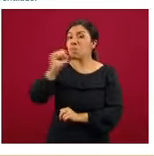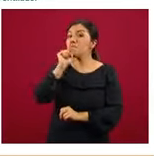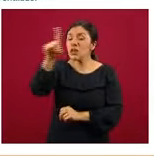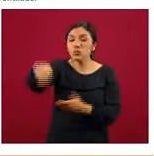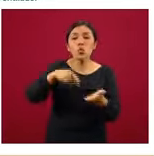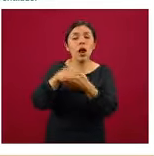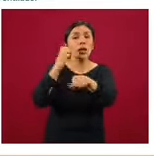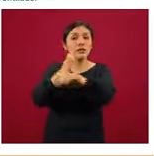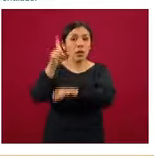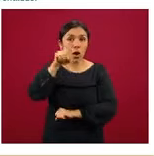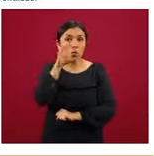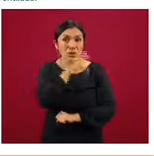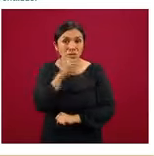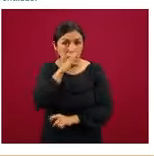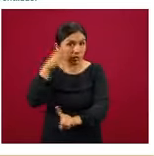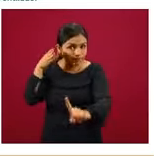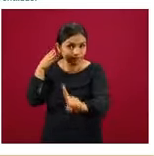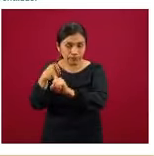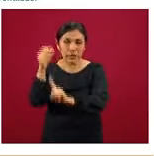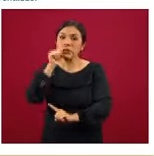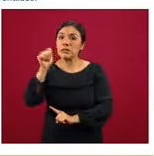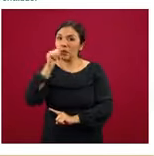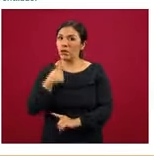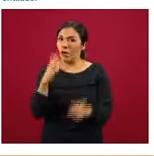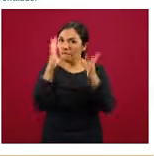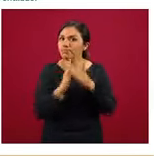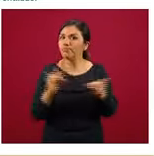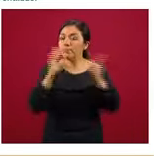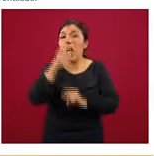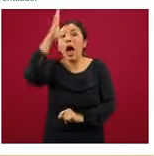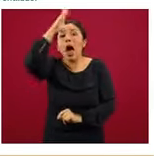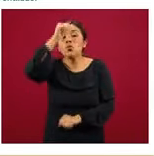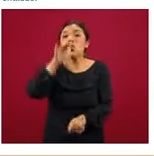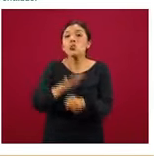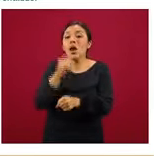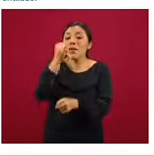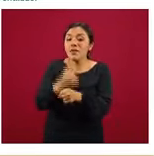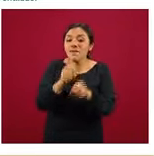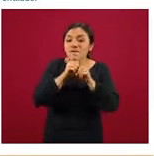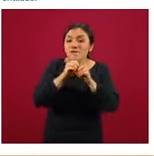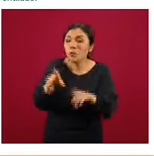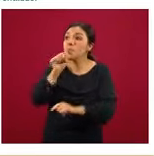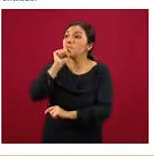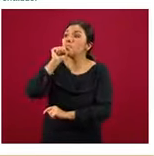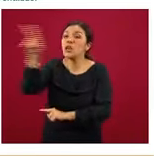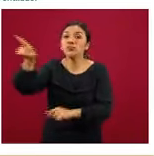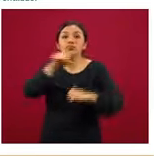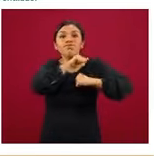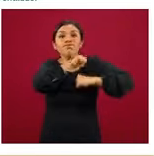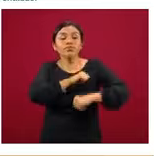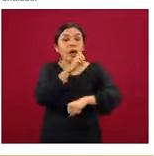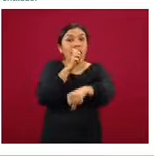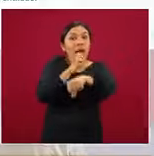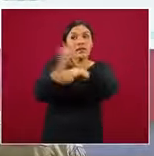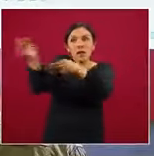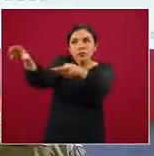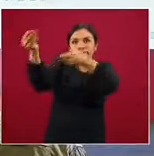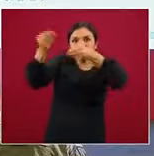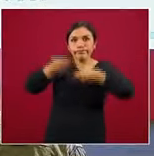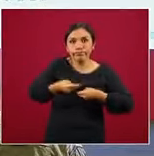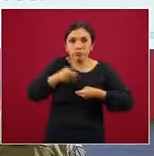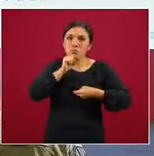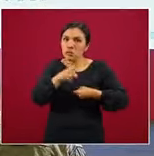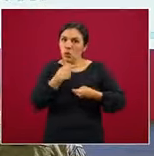de Aguascalientes, como siempre dejamos en claro, de acuerdo a la información que la propia entidad federativa provee.